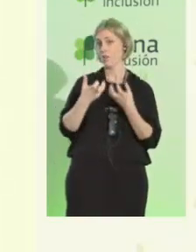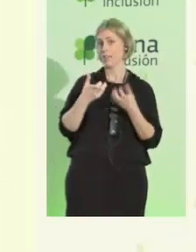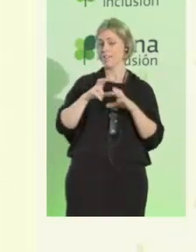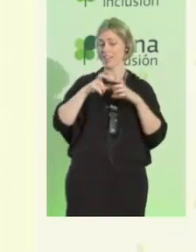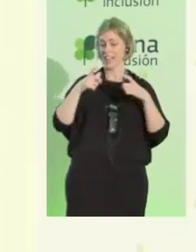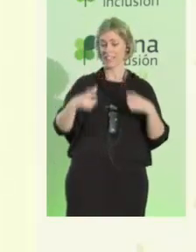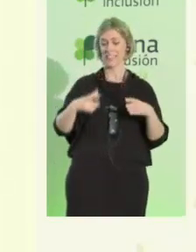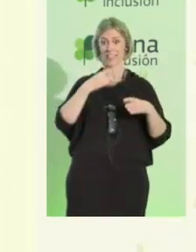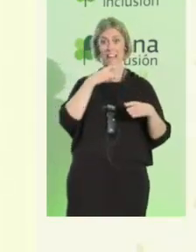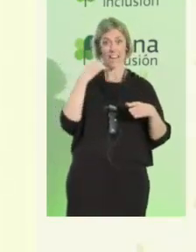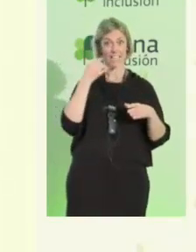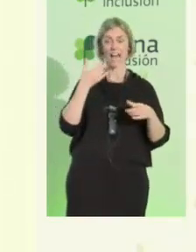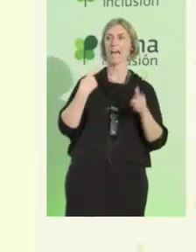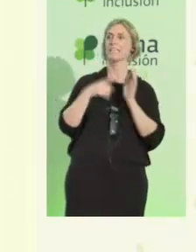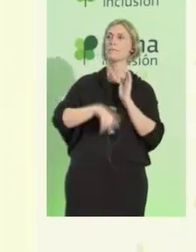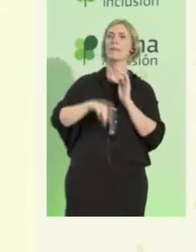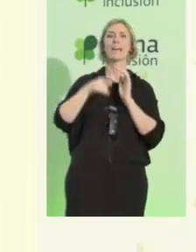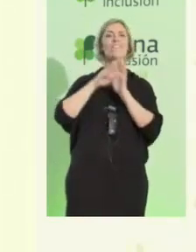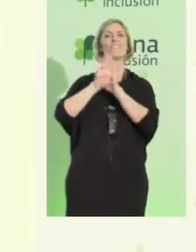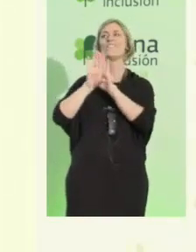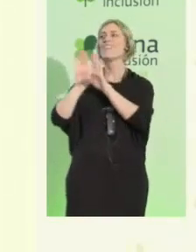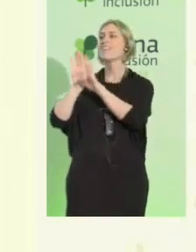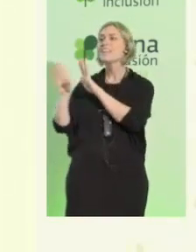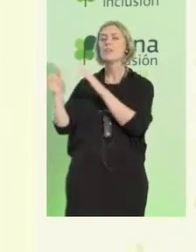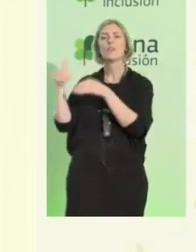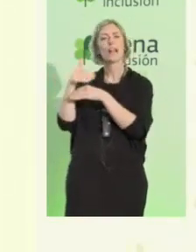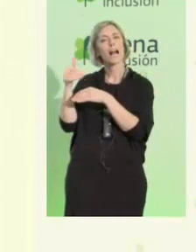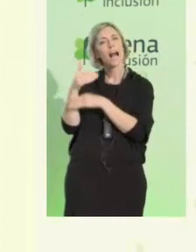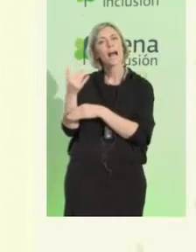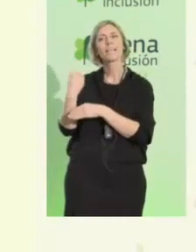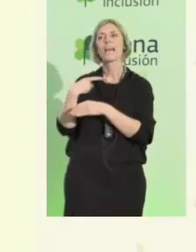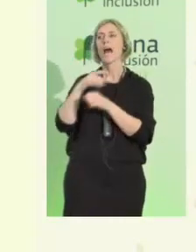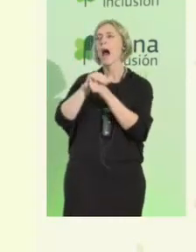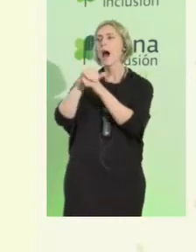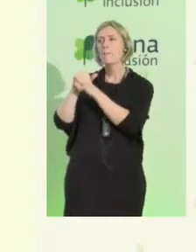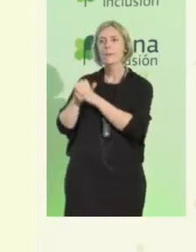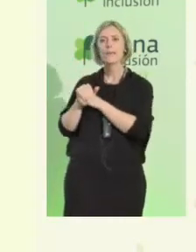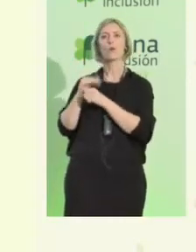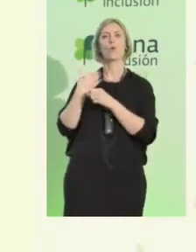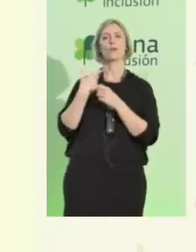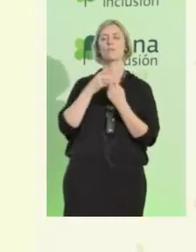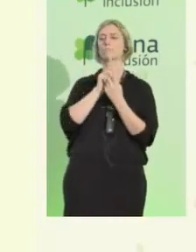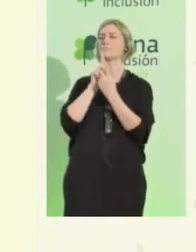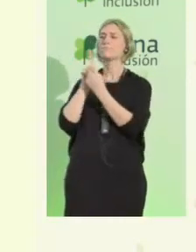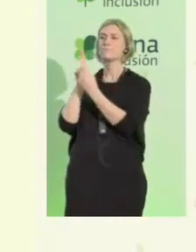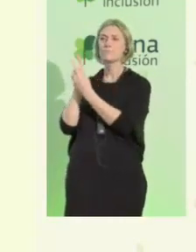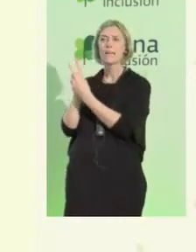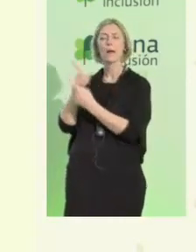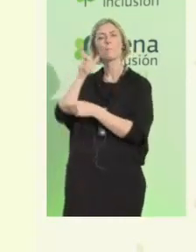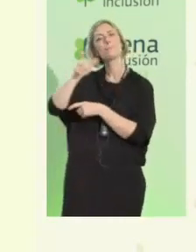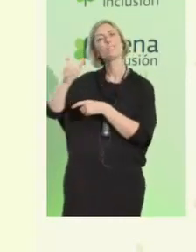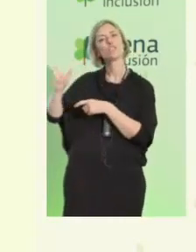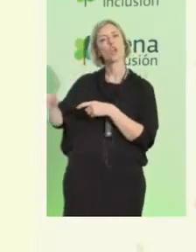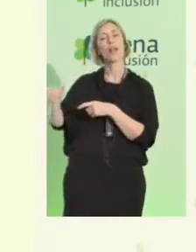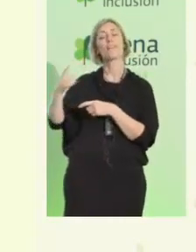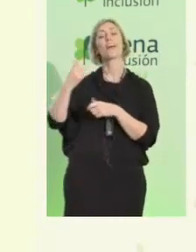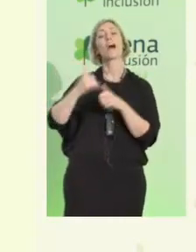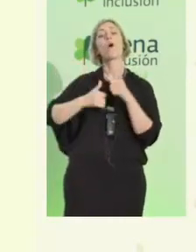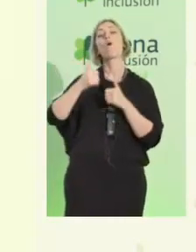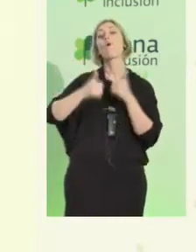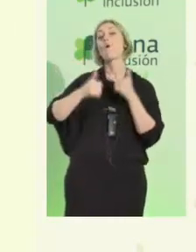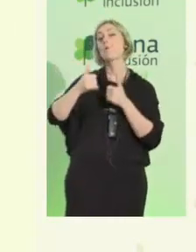un pequeño círculo de amigos muy cercanos. Conocía a personas de los concursos de